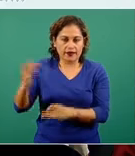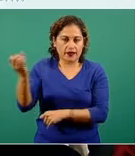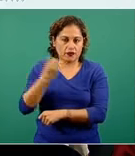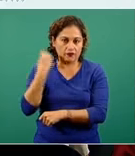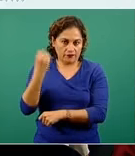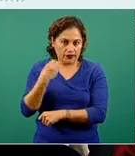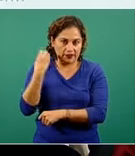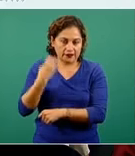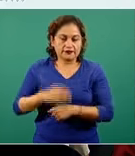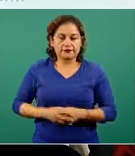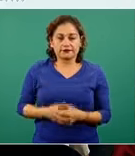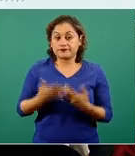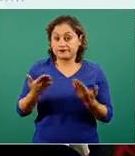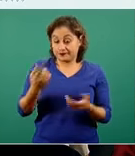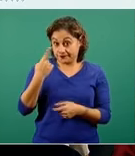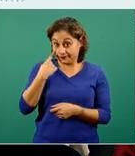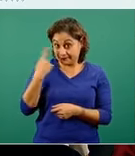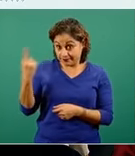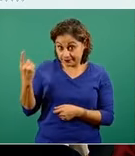lo cual quiere decir que las